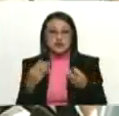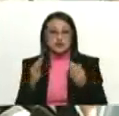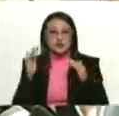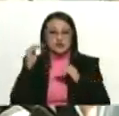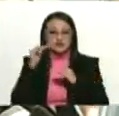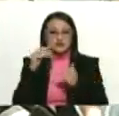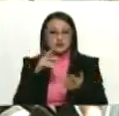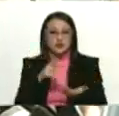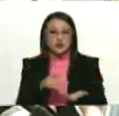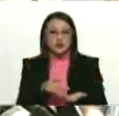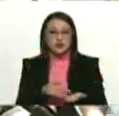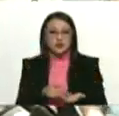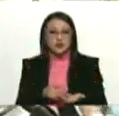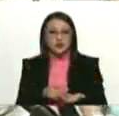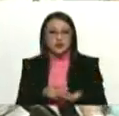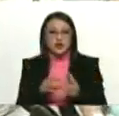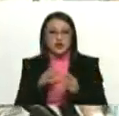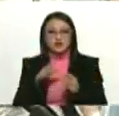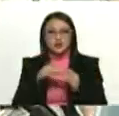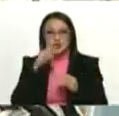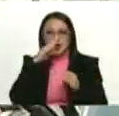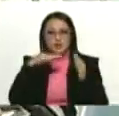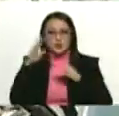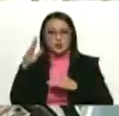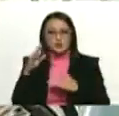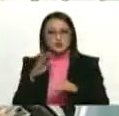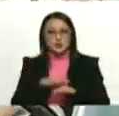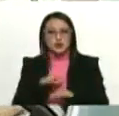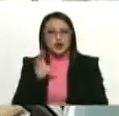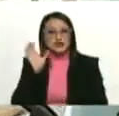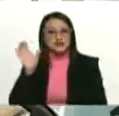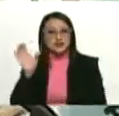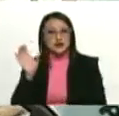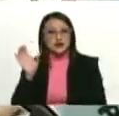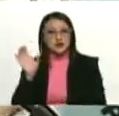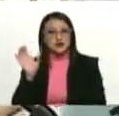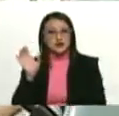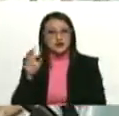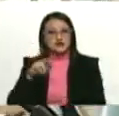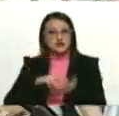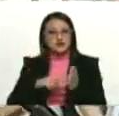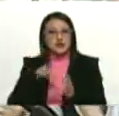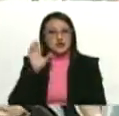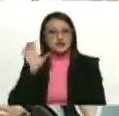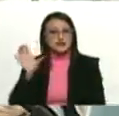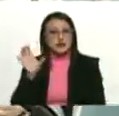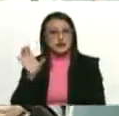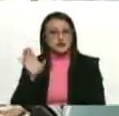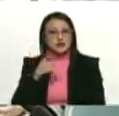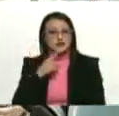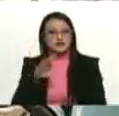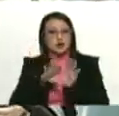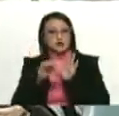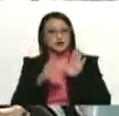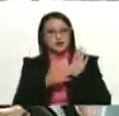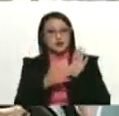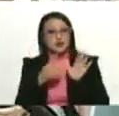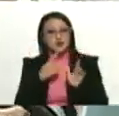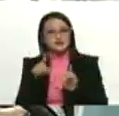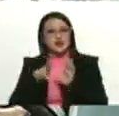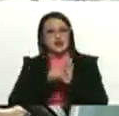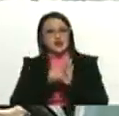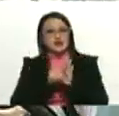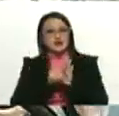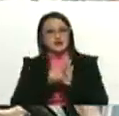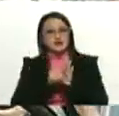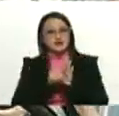atención particular a los adultos mayores, porque el Estado venezolano es un Estado, según la Constitución y la ley, que